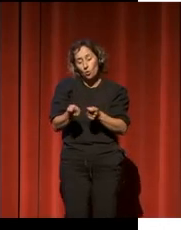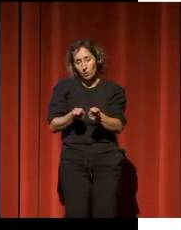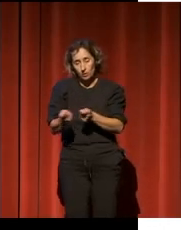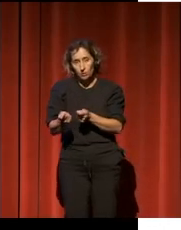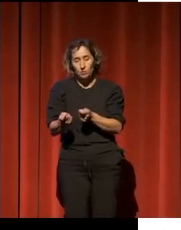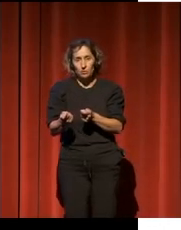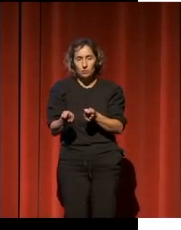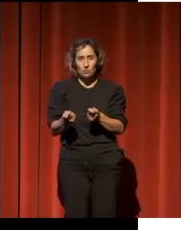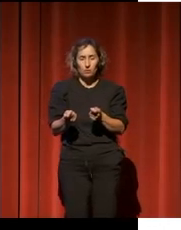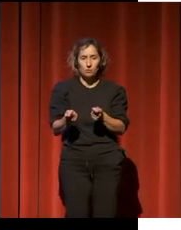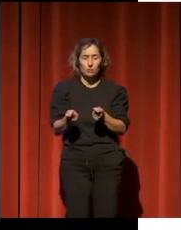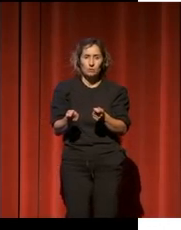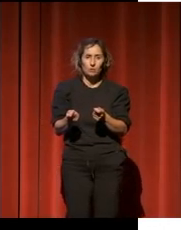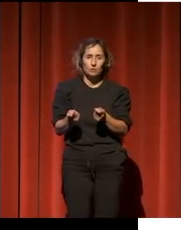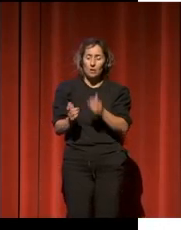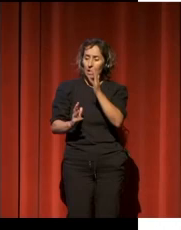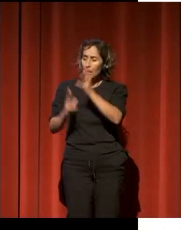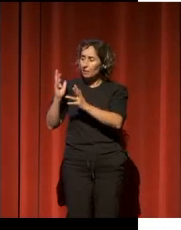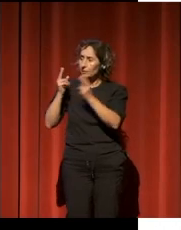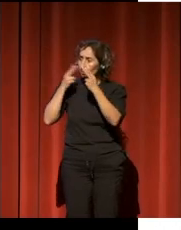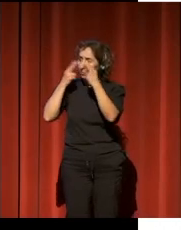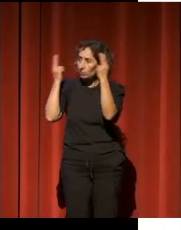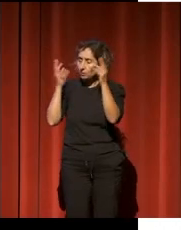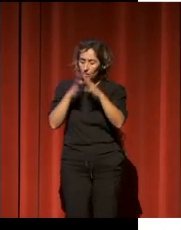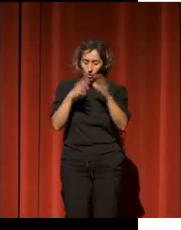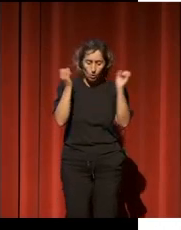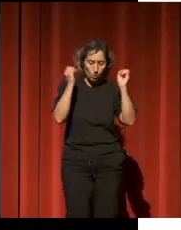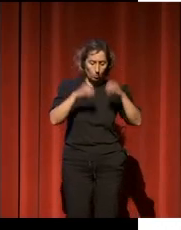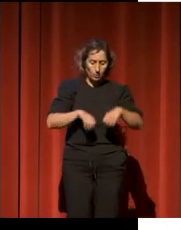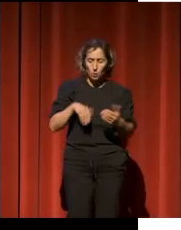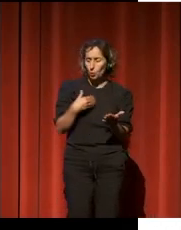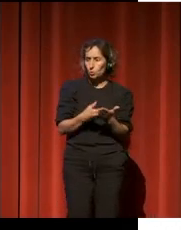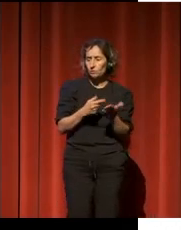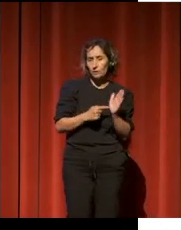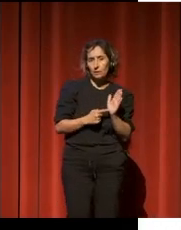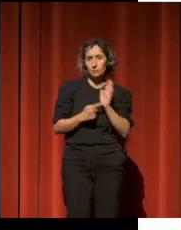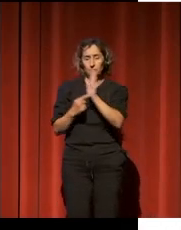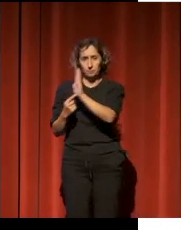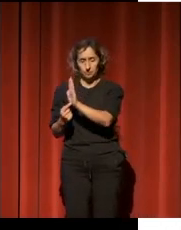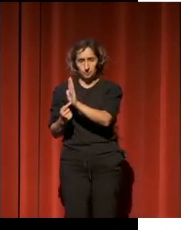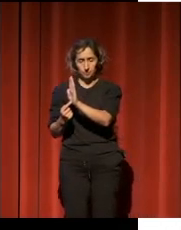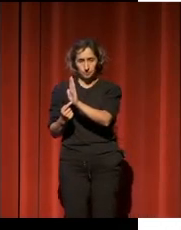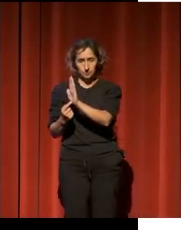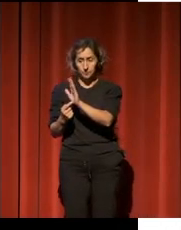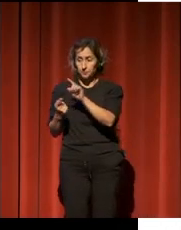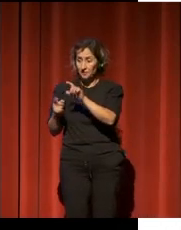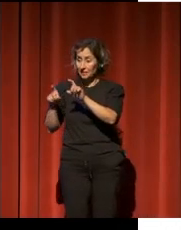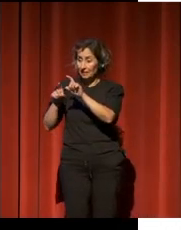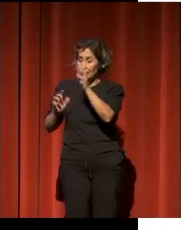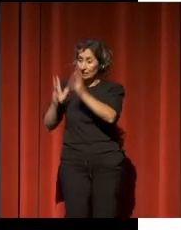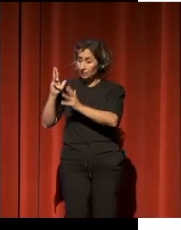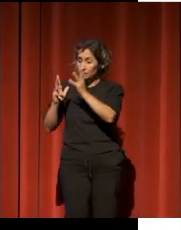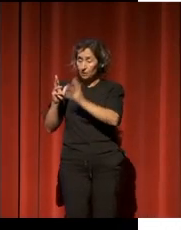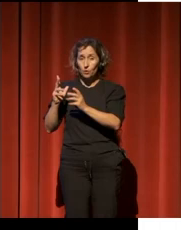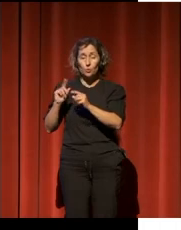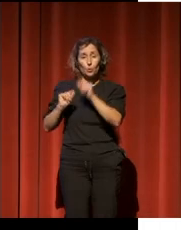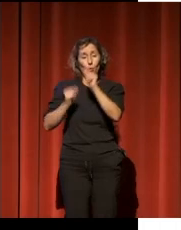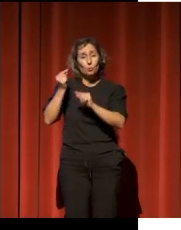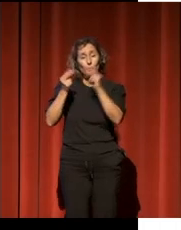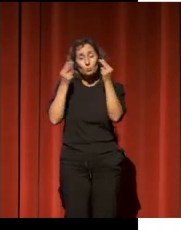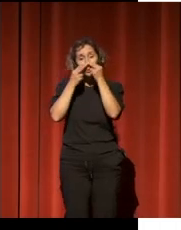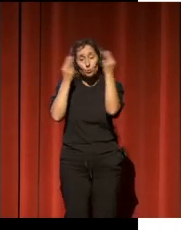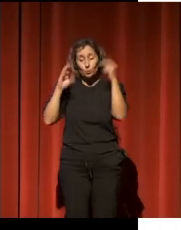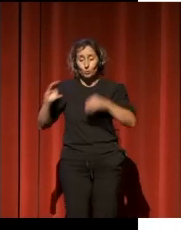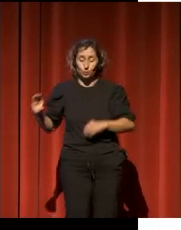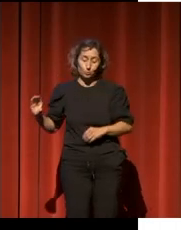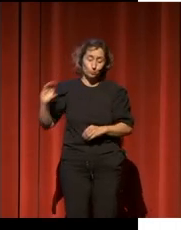justifican el convenio con con con la administración que vuelve a dotar de un presupuesto público sobre todo